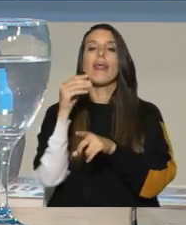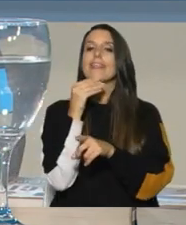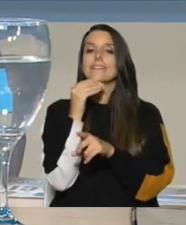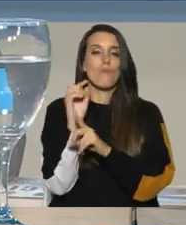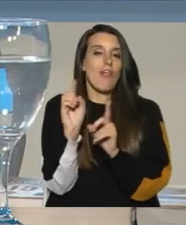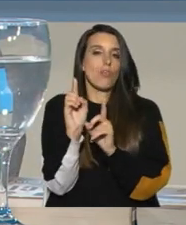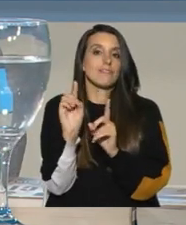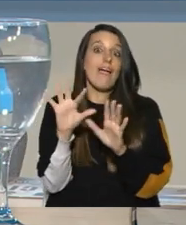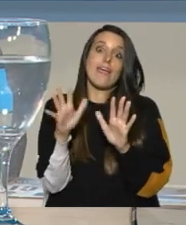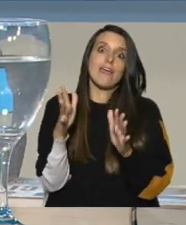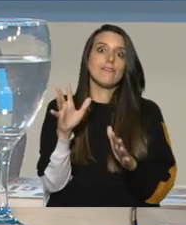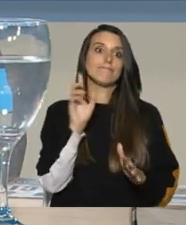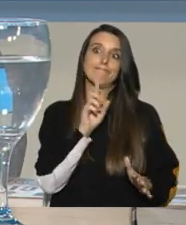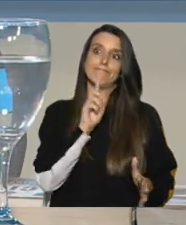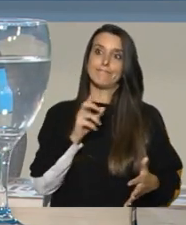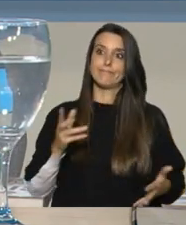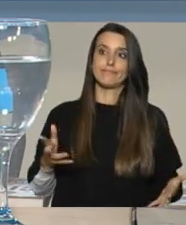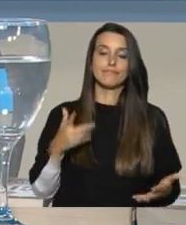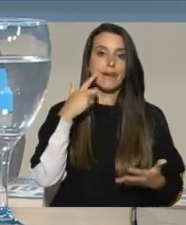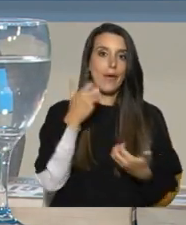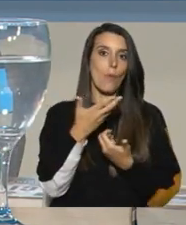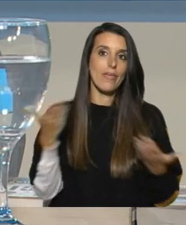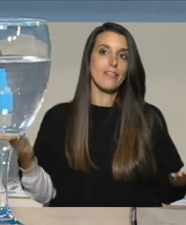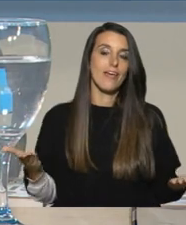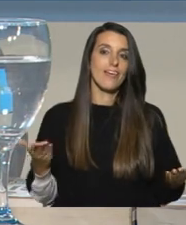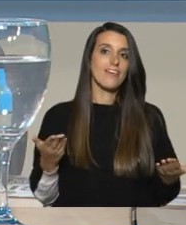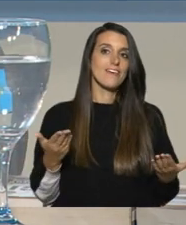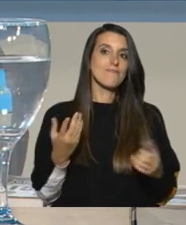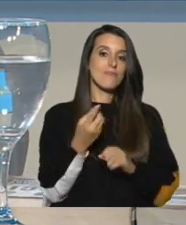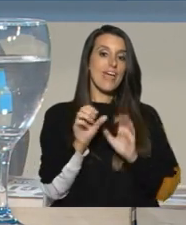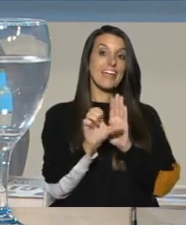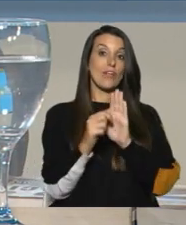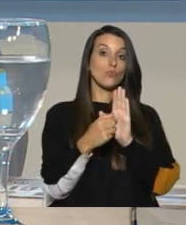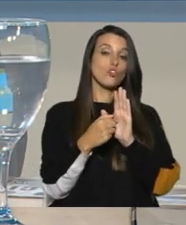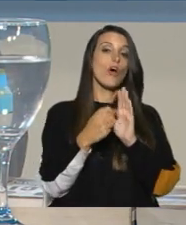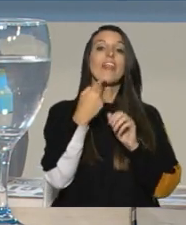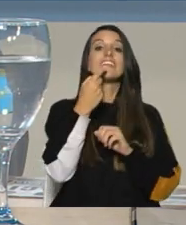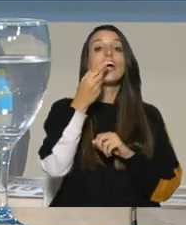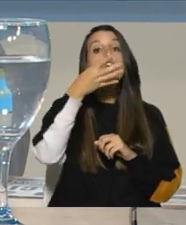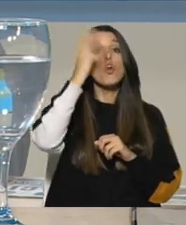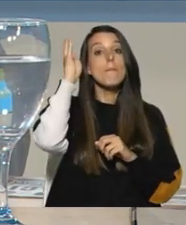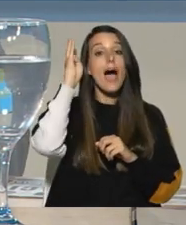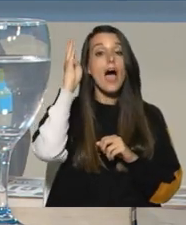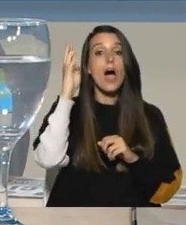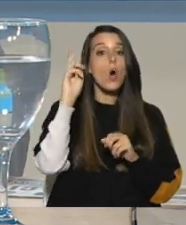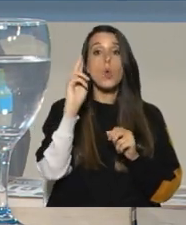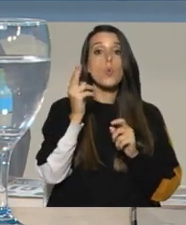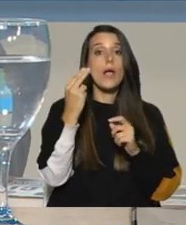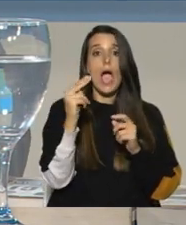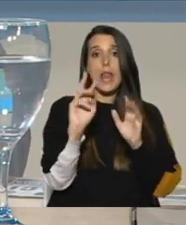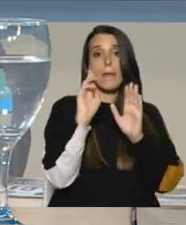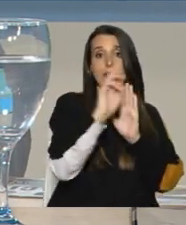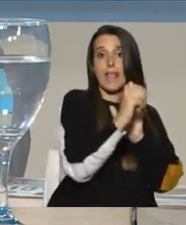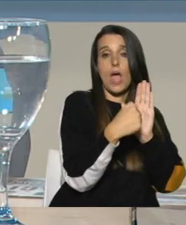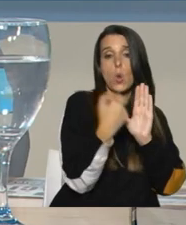sido alevoso. Tenemos, primero, el Estatuto de Roma, que nunca fue tocado ni respetado,